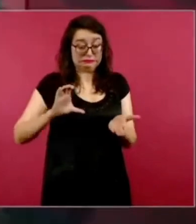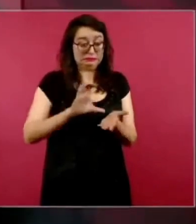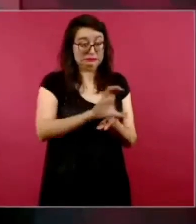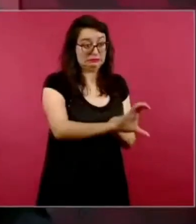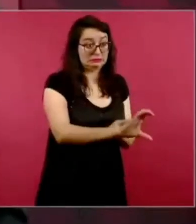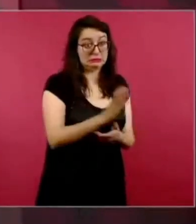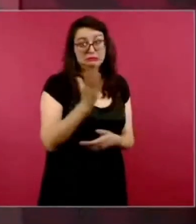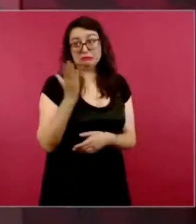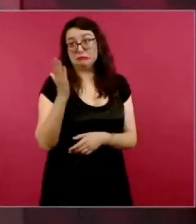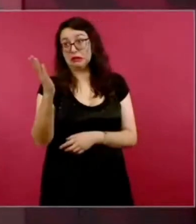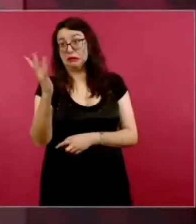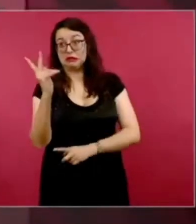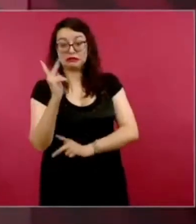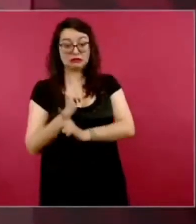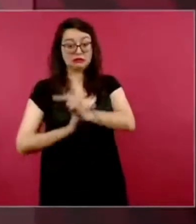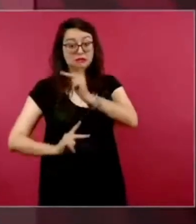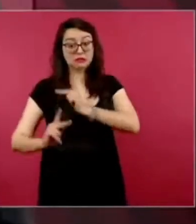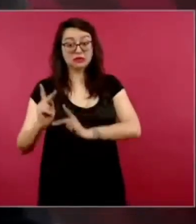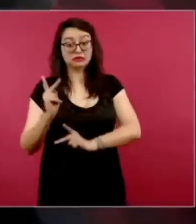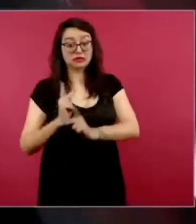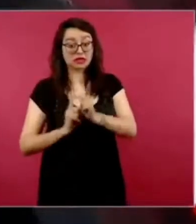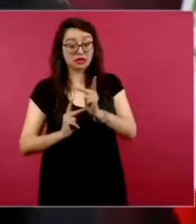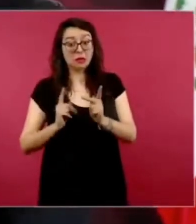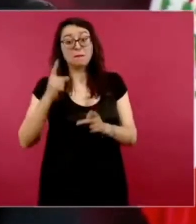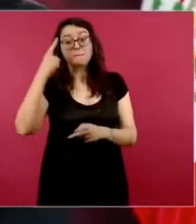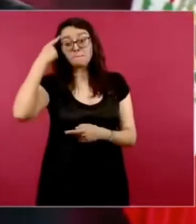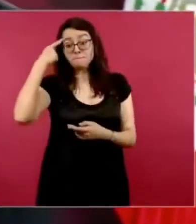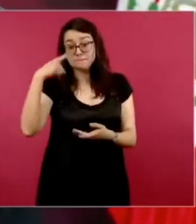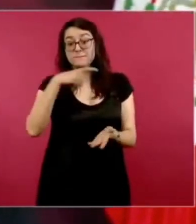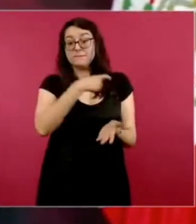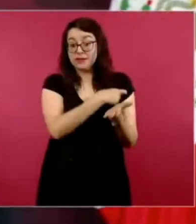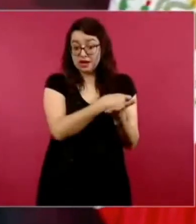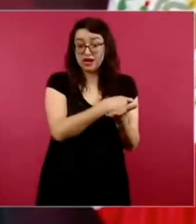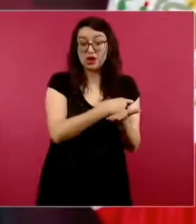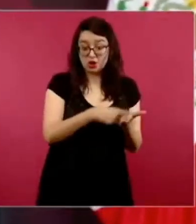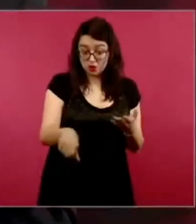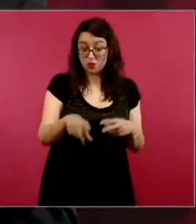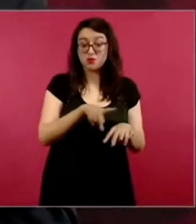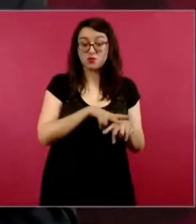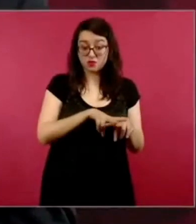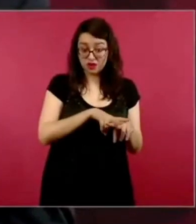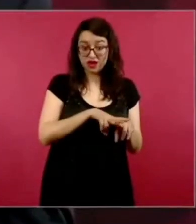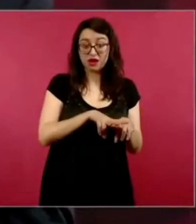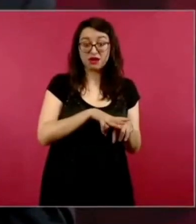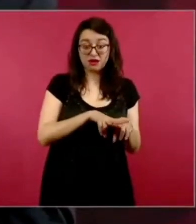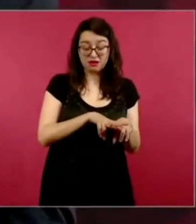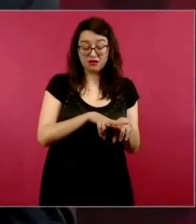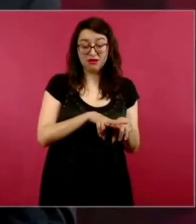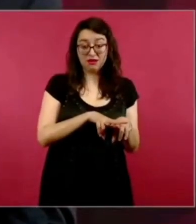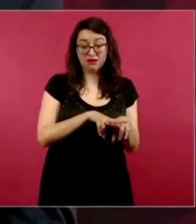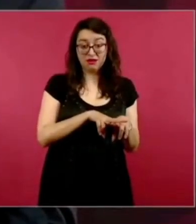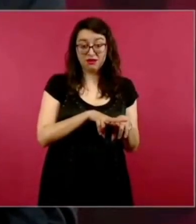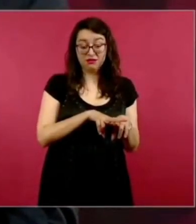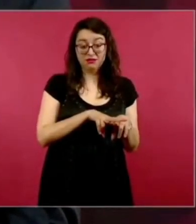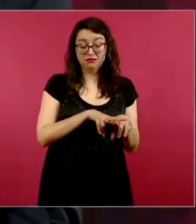para adquirir las acciones de las empresas ferroviarias extranjeras,